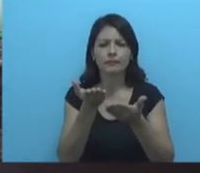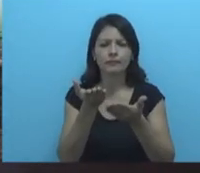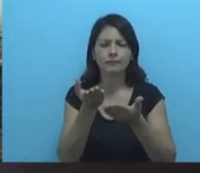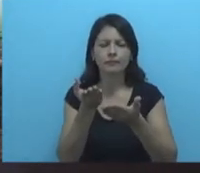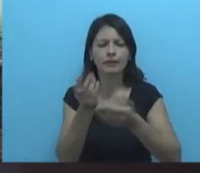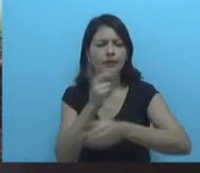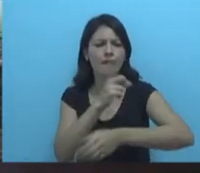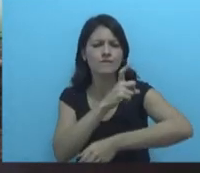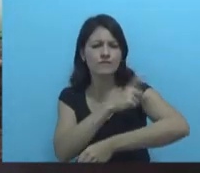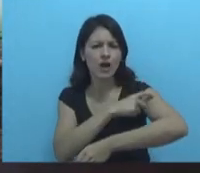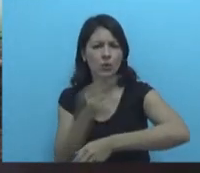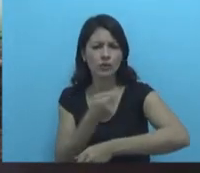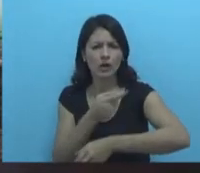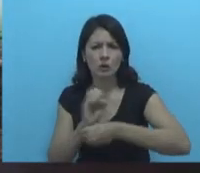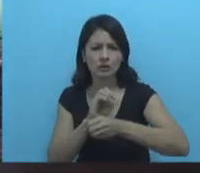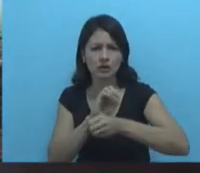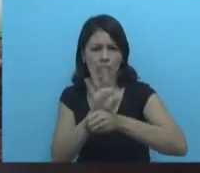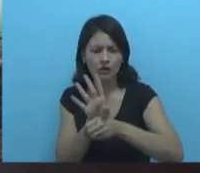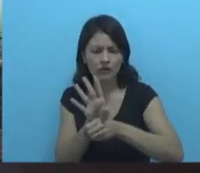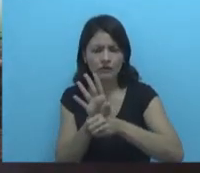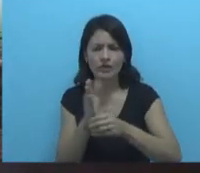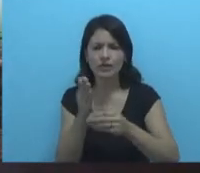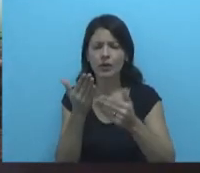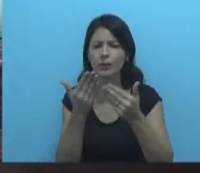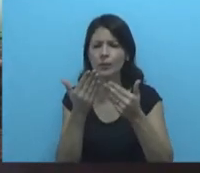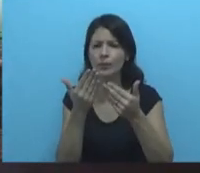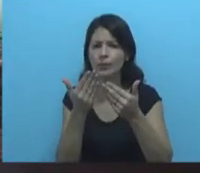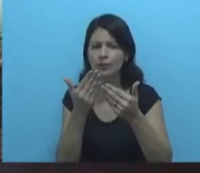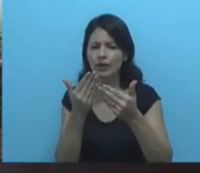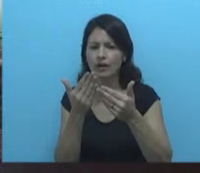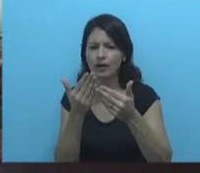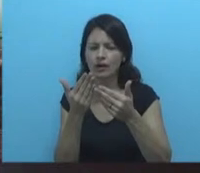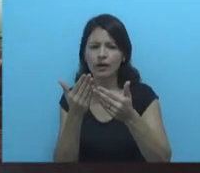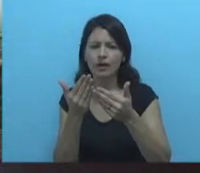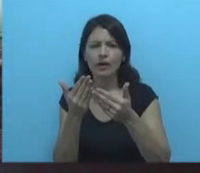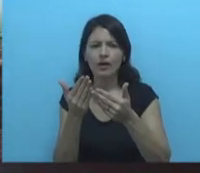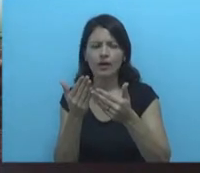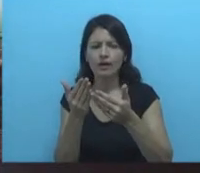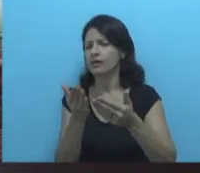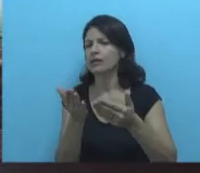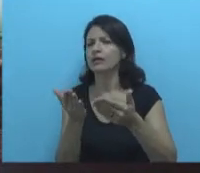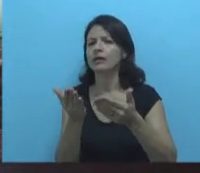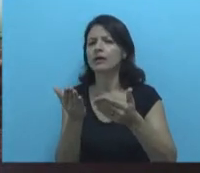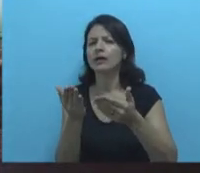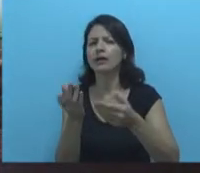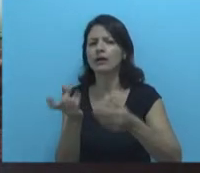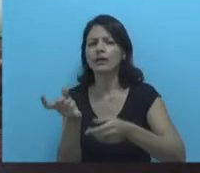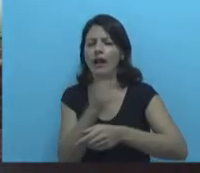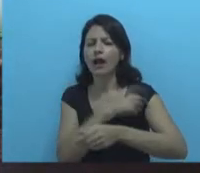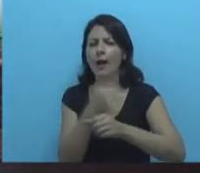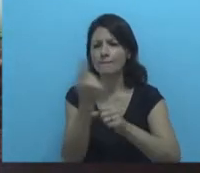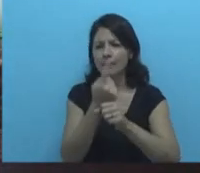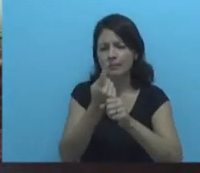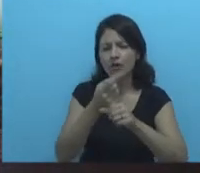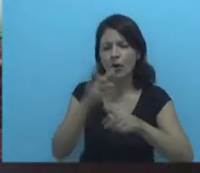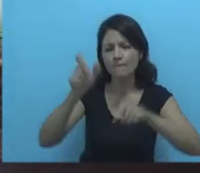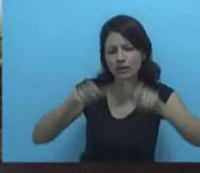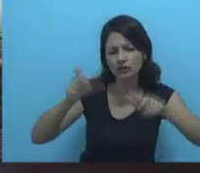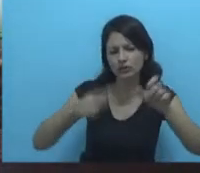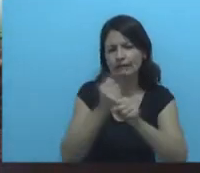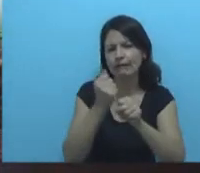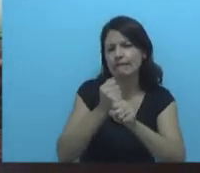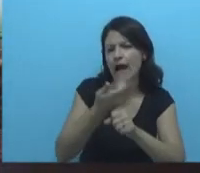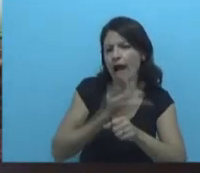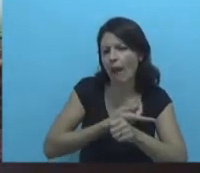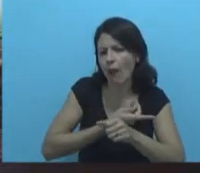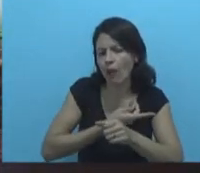de la vacuna contra el COVID-19 a quienes se desempeñan en cementerios, cocherías y crematorios por el alto nivel de exposición al virus que